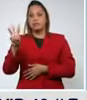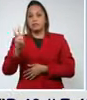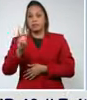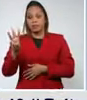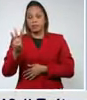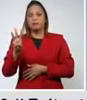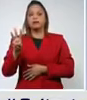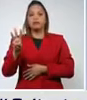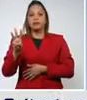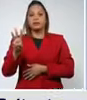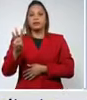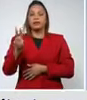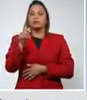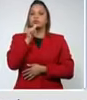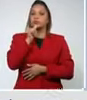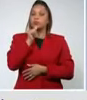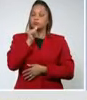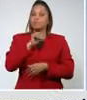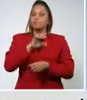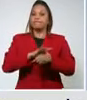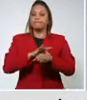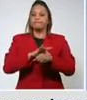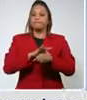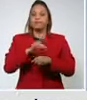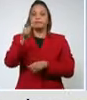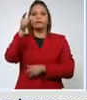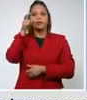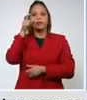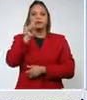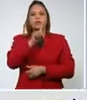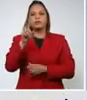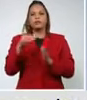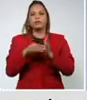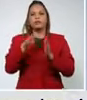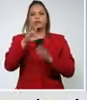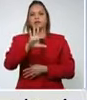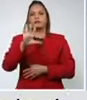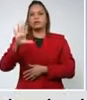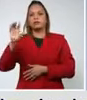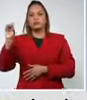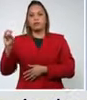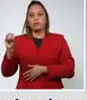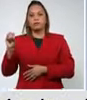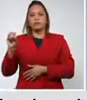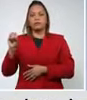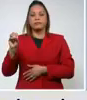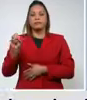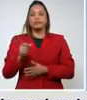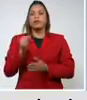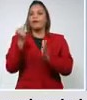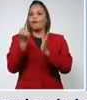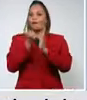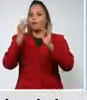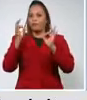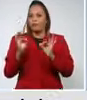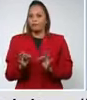2.833 sospechosos, en vigilancia 11.550 y